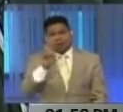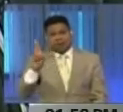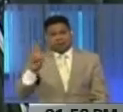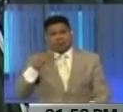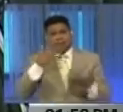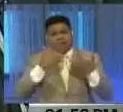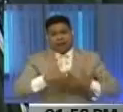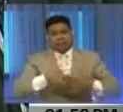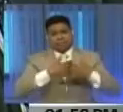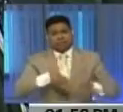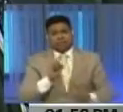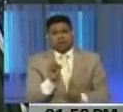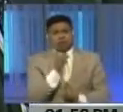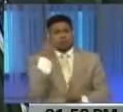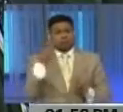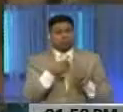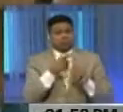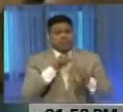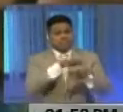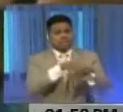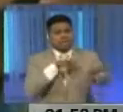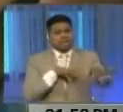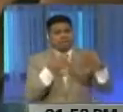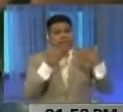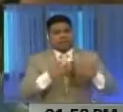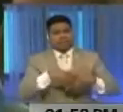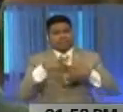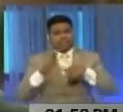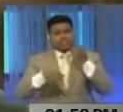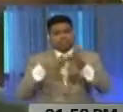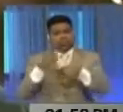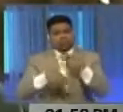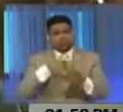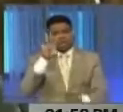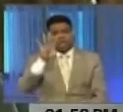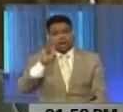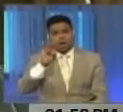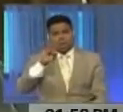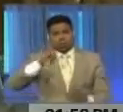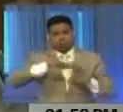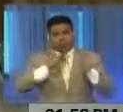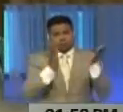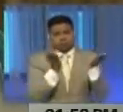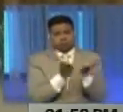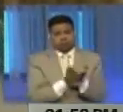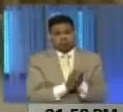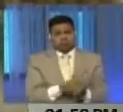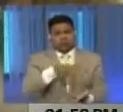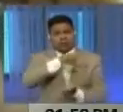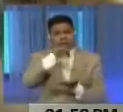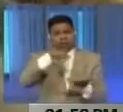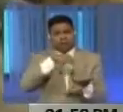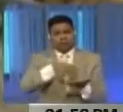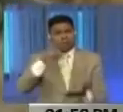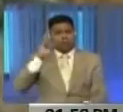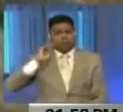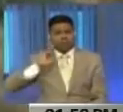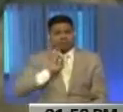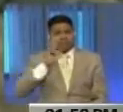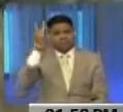convertido en una de las mayores empresas mineras productores de oro del planeta. Por la República Bolivariana de